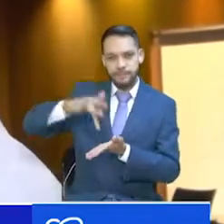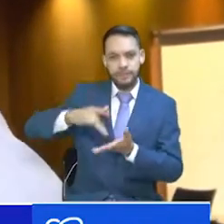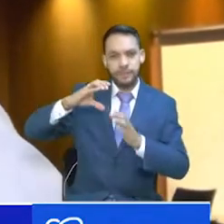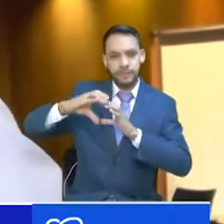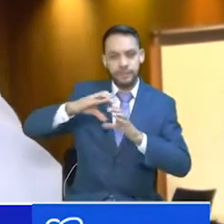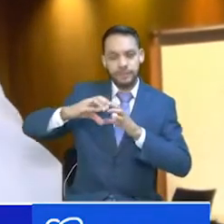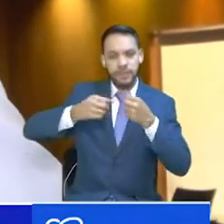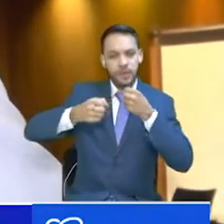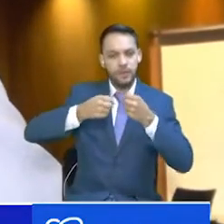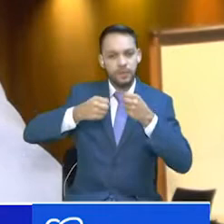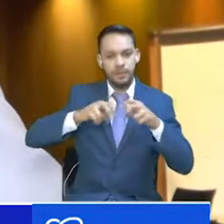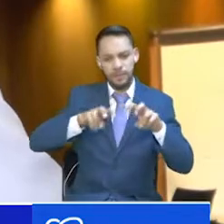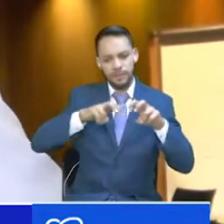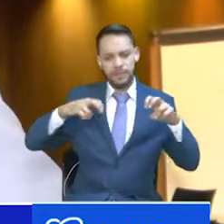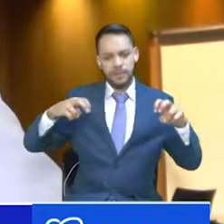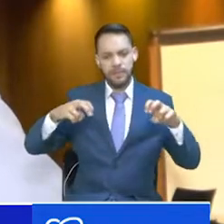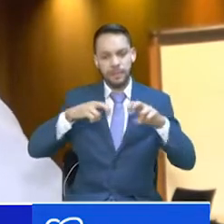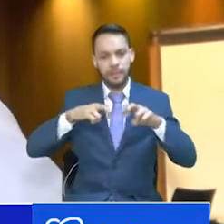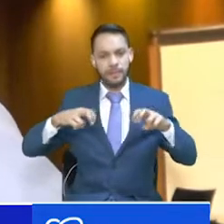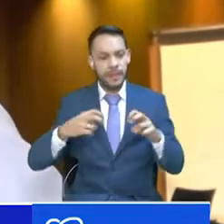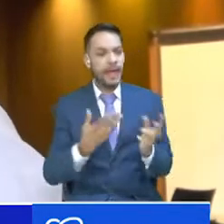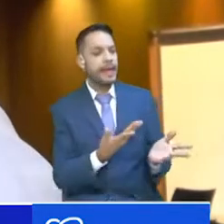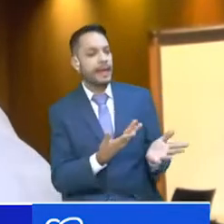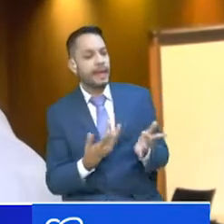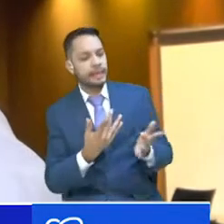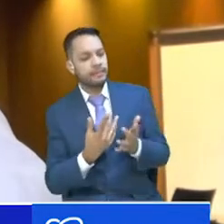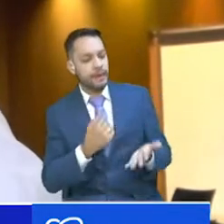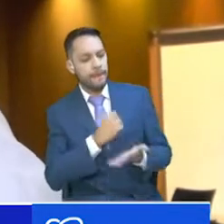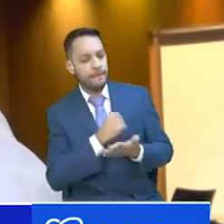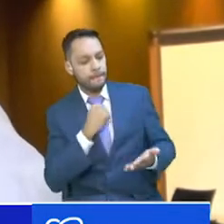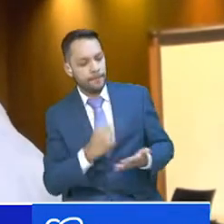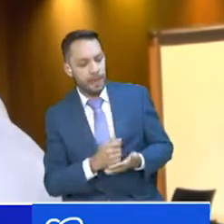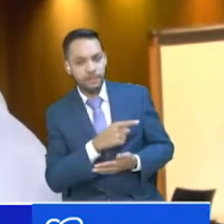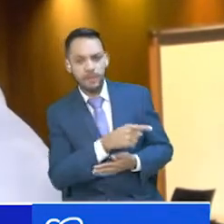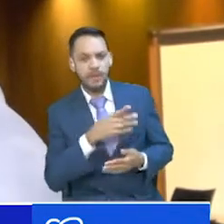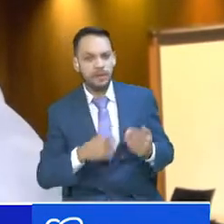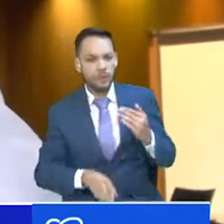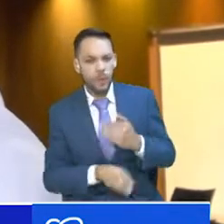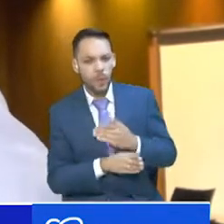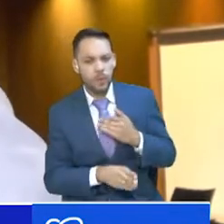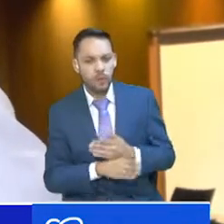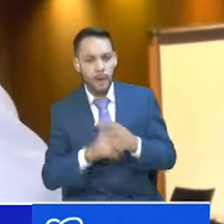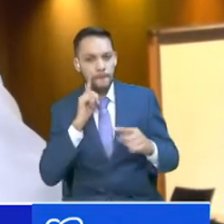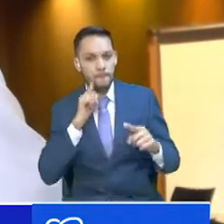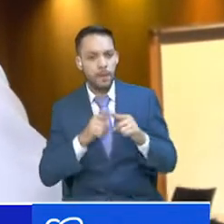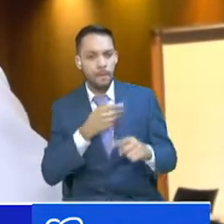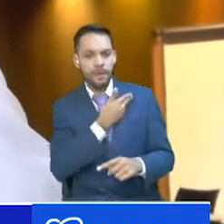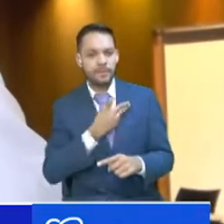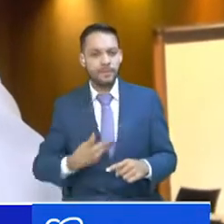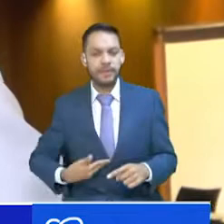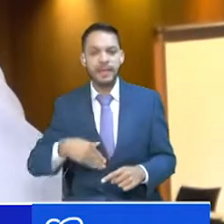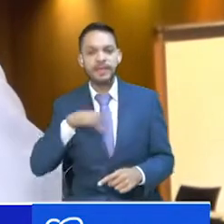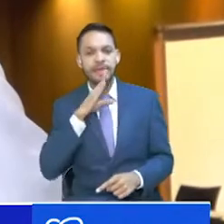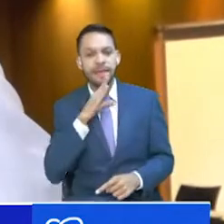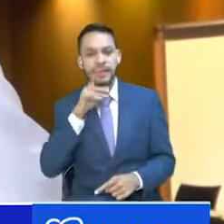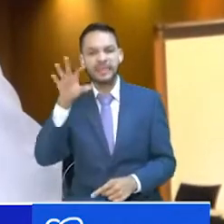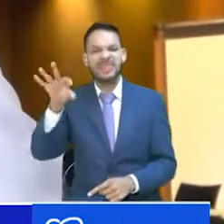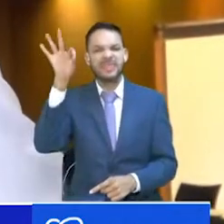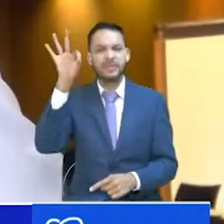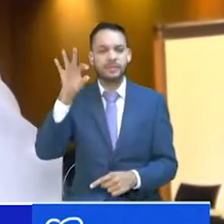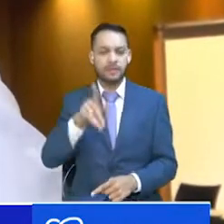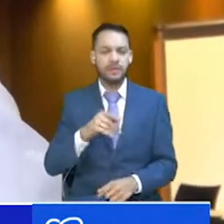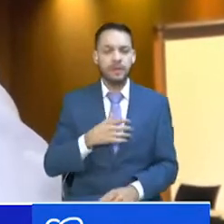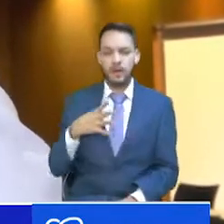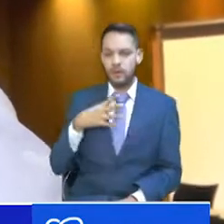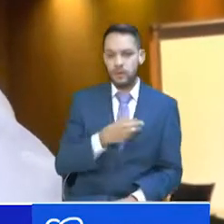usted decía bueno estamos a la espera pero nos vamos finalmente con figo gutiérrez para las presidenciales yo voy a ser respetuoso de las decisiones del